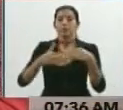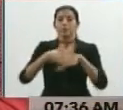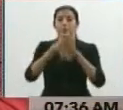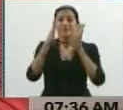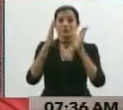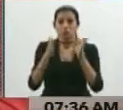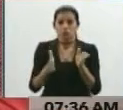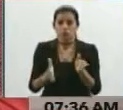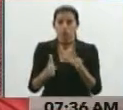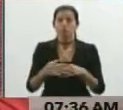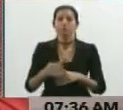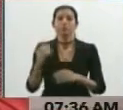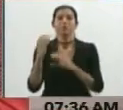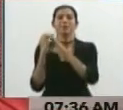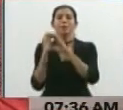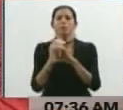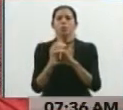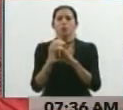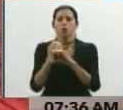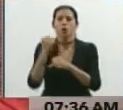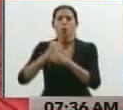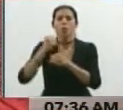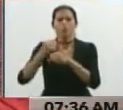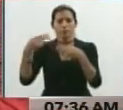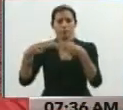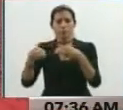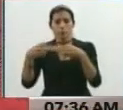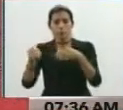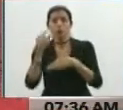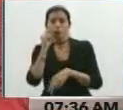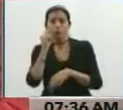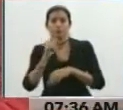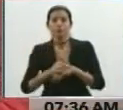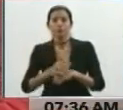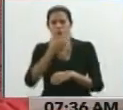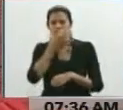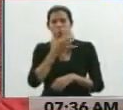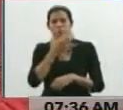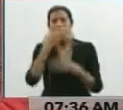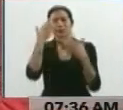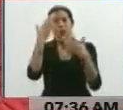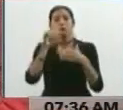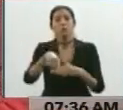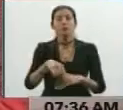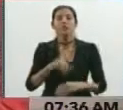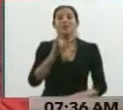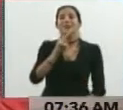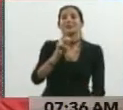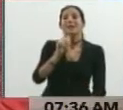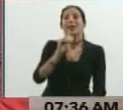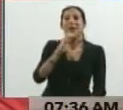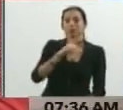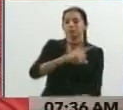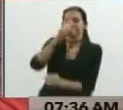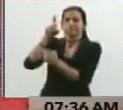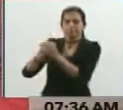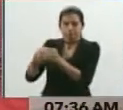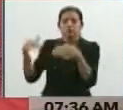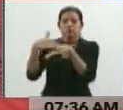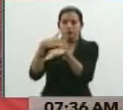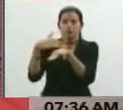para el transporte y obras públicas ministro ricardo molina en la cual le manda también un cordial saludo porque el inah que está adscrito a ese ministerio